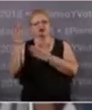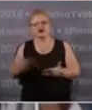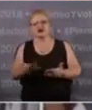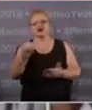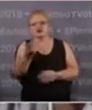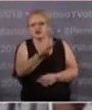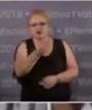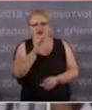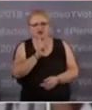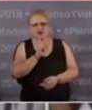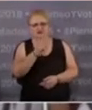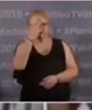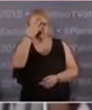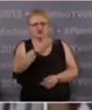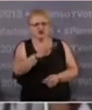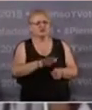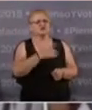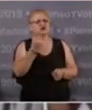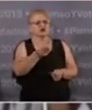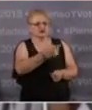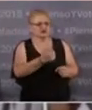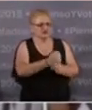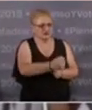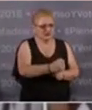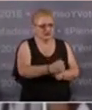mujeres: señora, ¿por qué le pegaron?